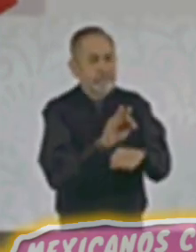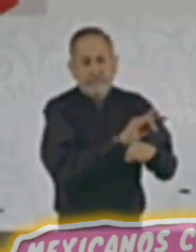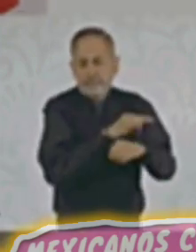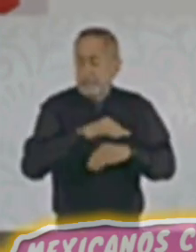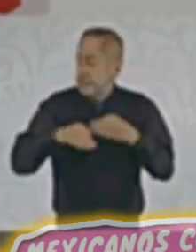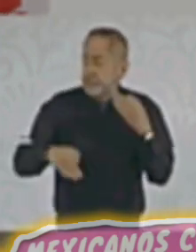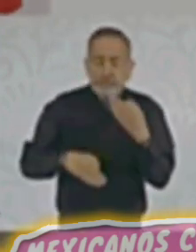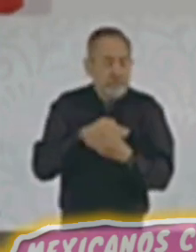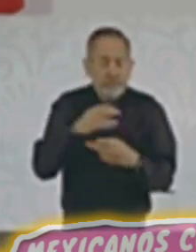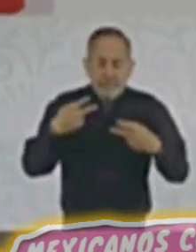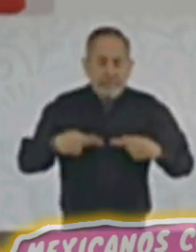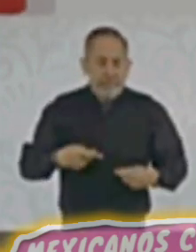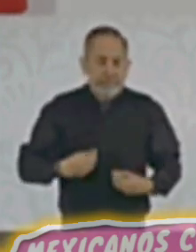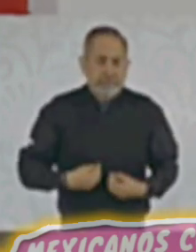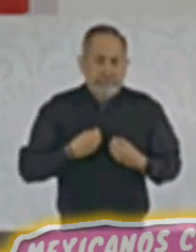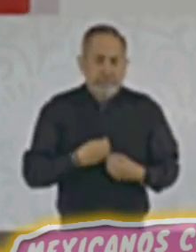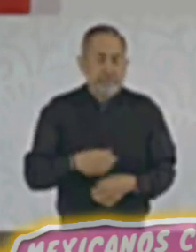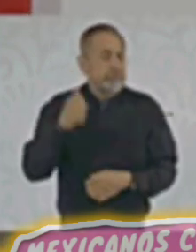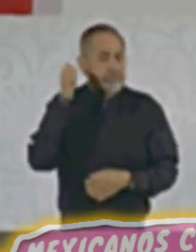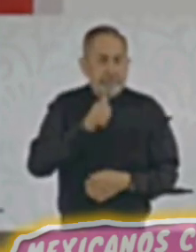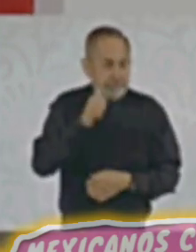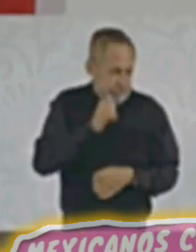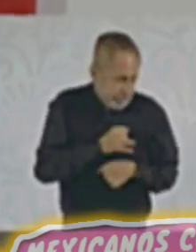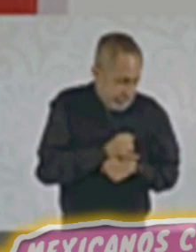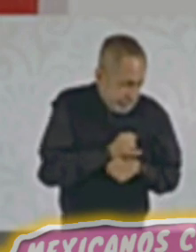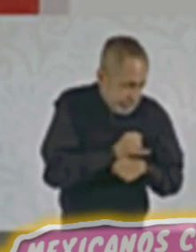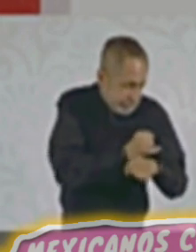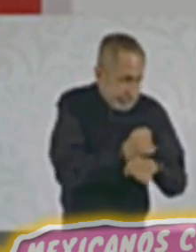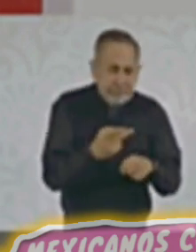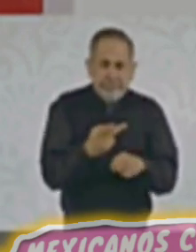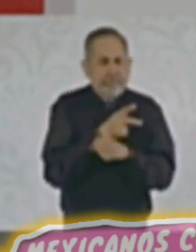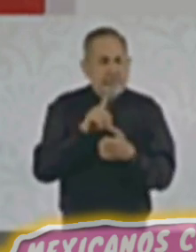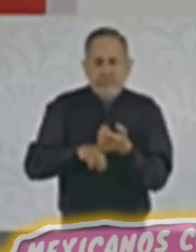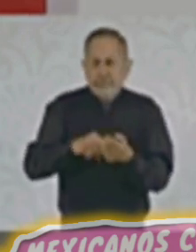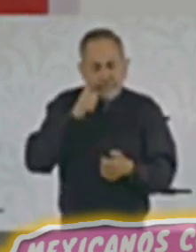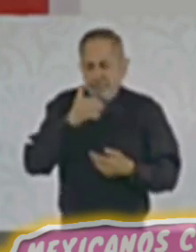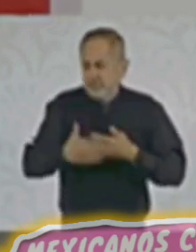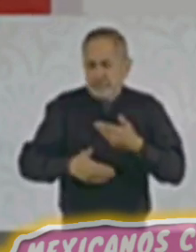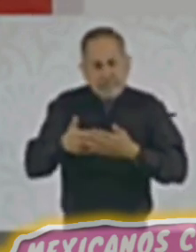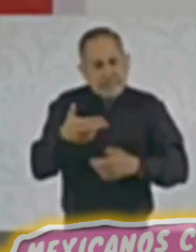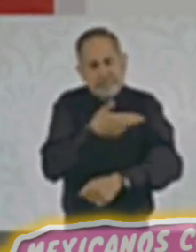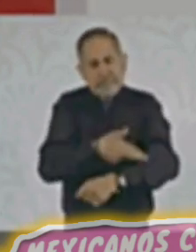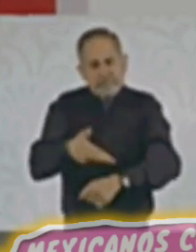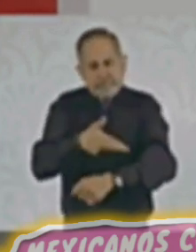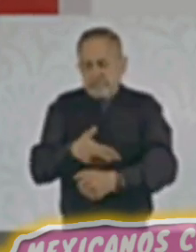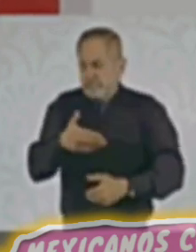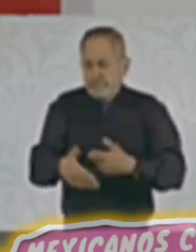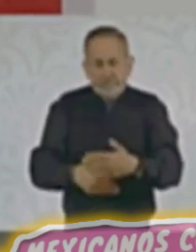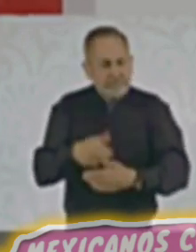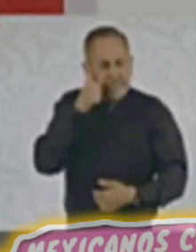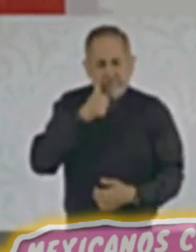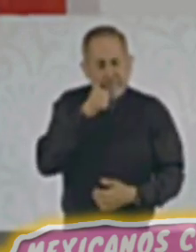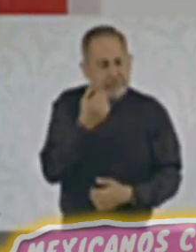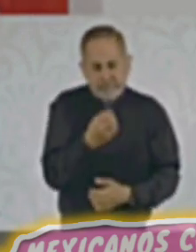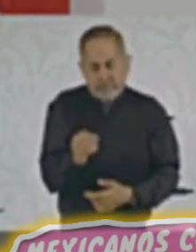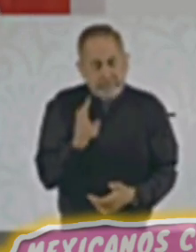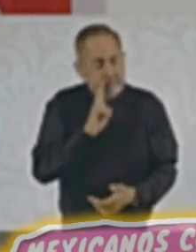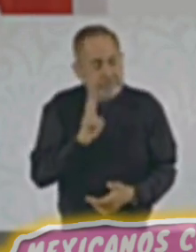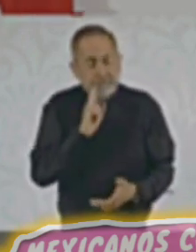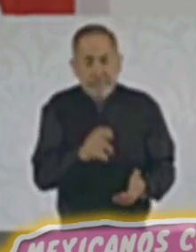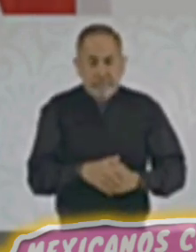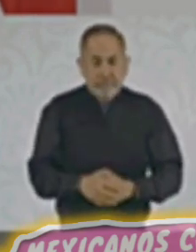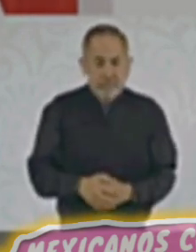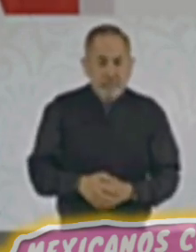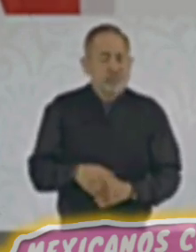las personas, siempre son investigadas y hay un proceso que se sigue necesariamente. Entonces,